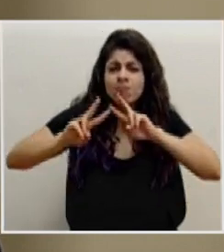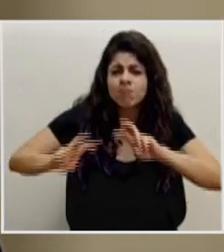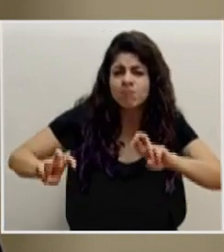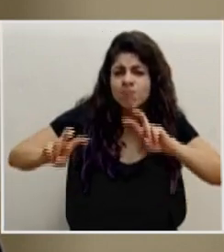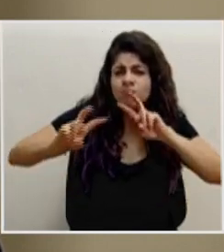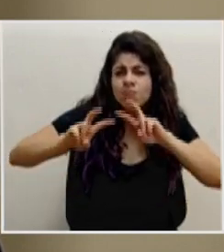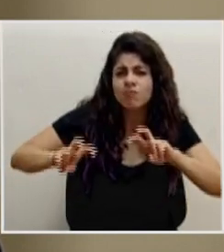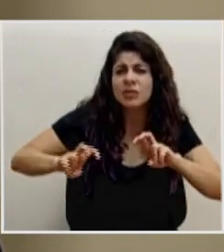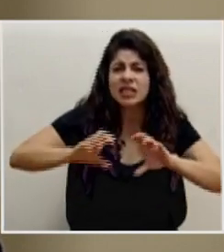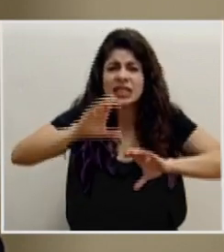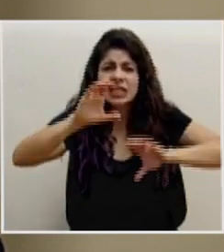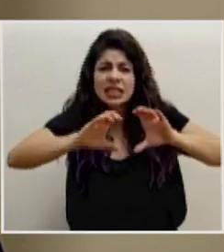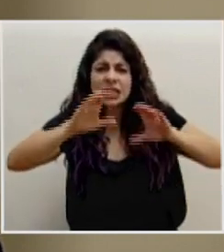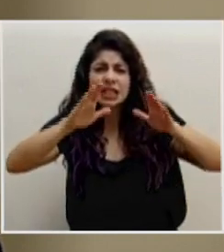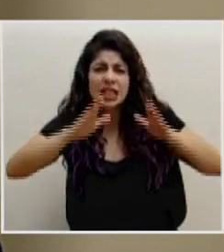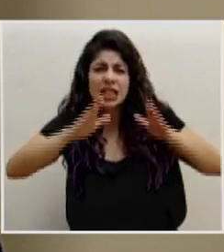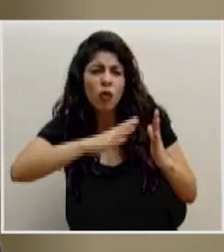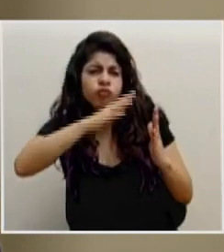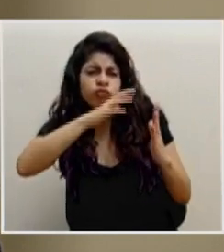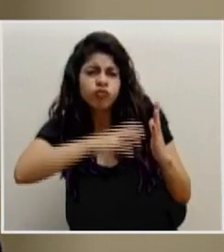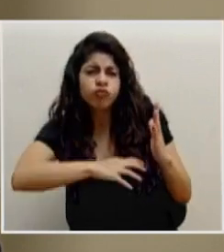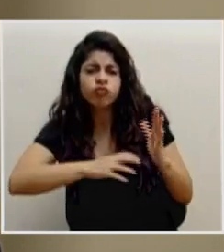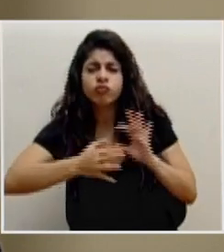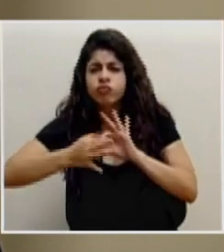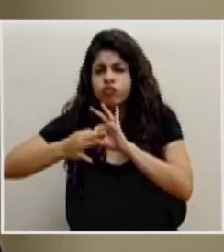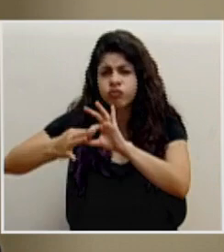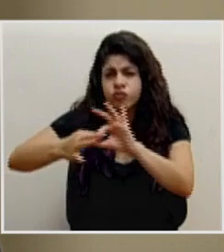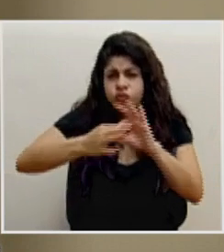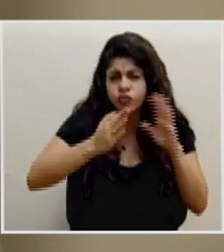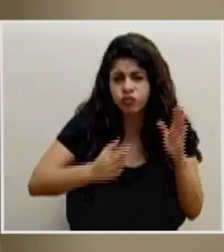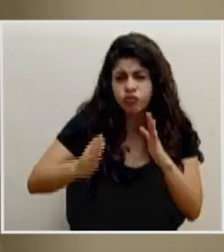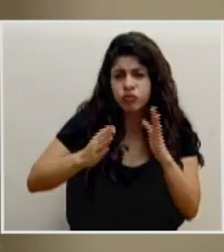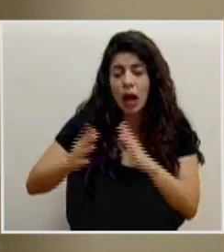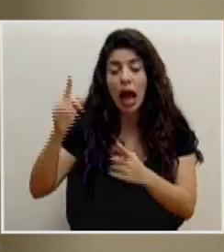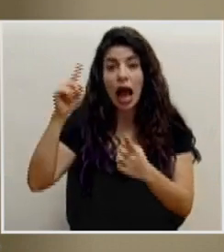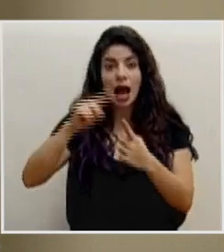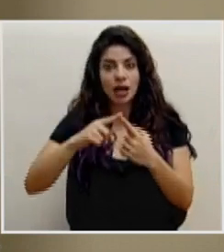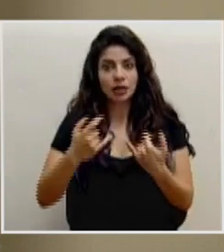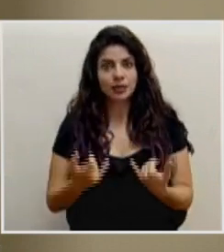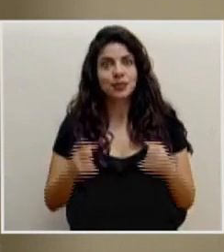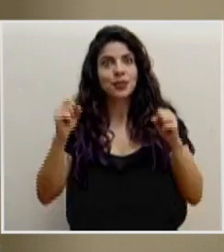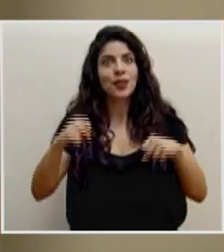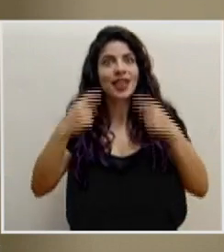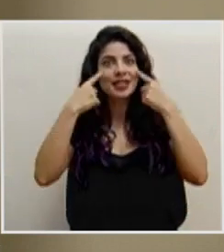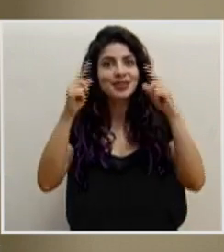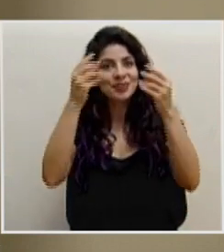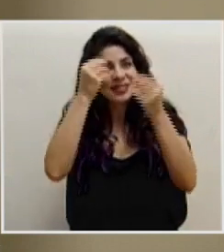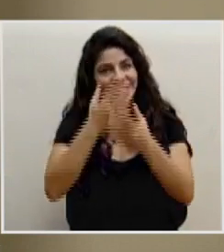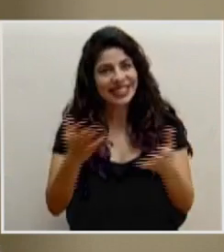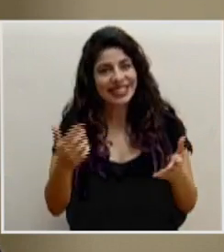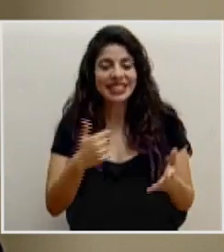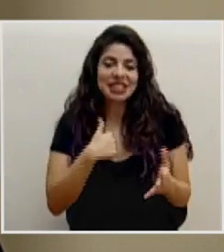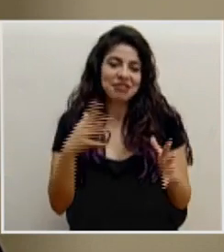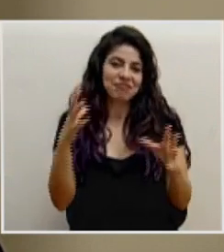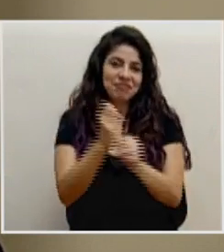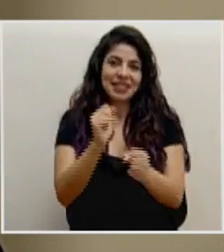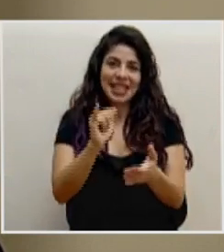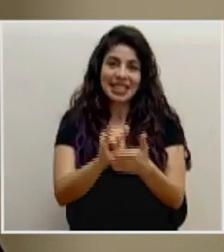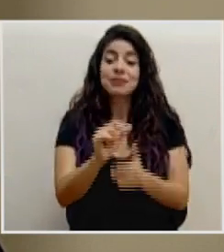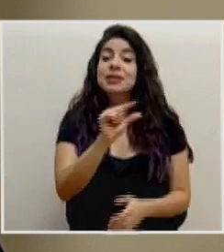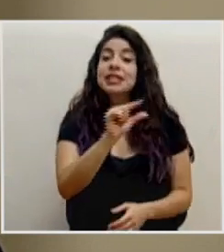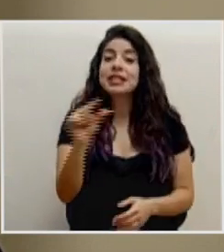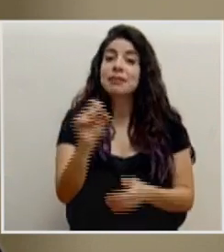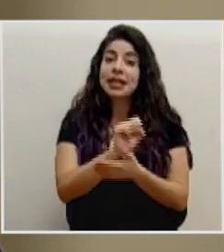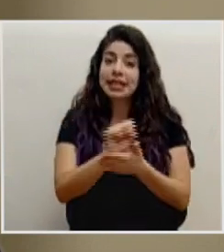de textos científicos, de coordinación, para que hoy podamos dar este anuncio. Lo sintetizo así: durante